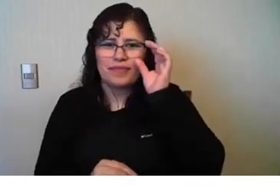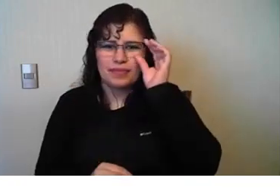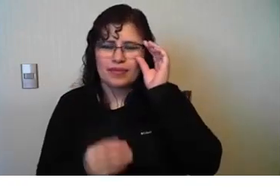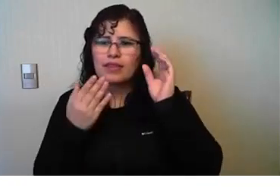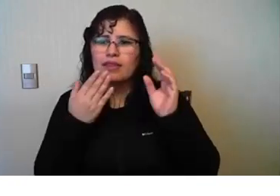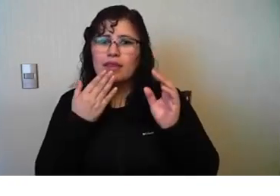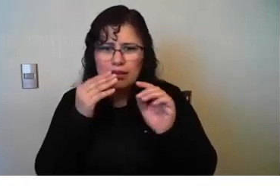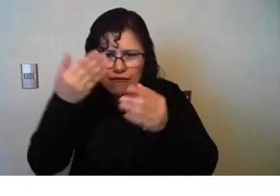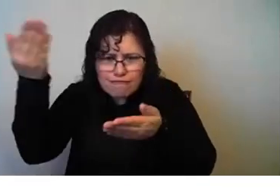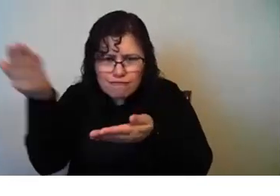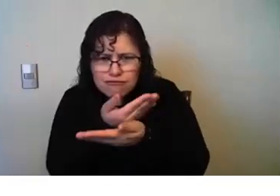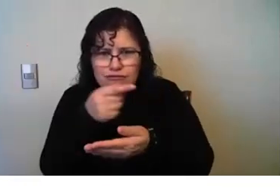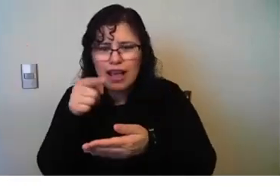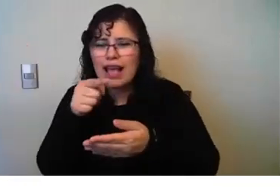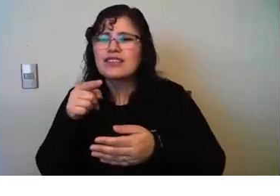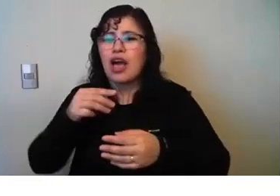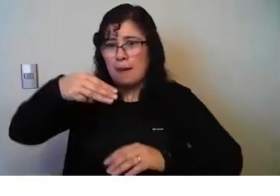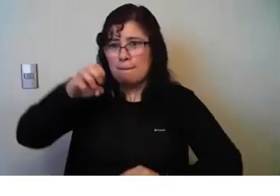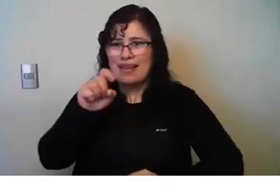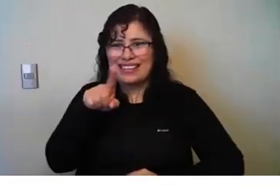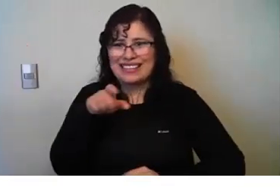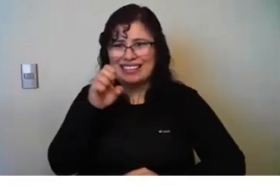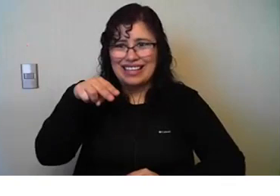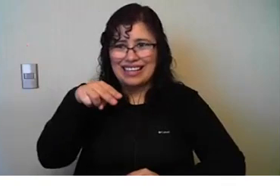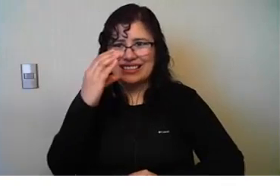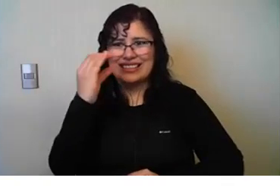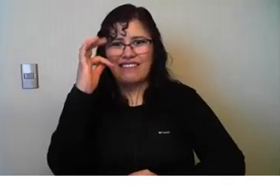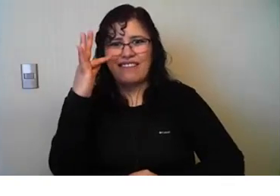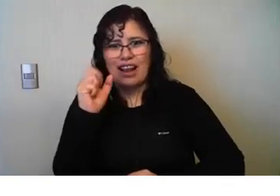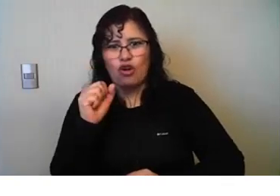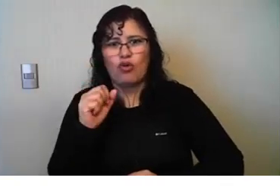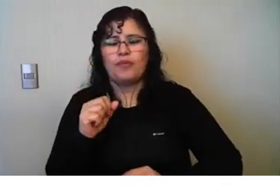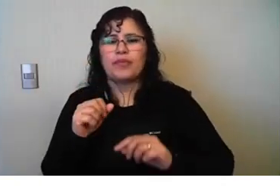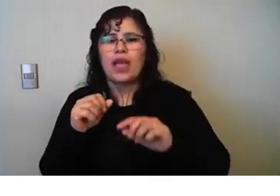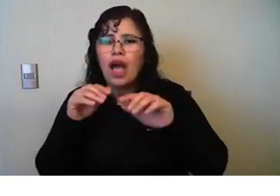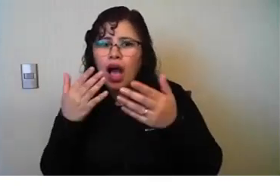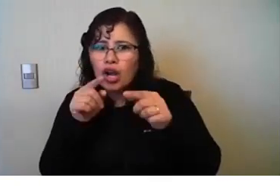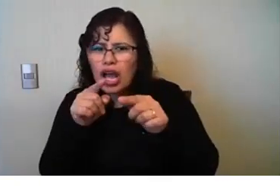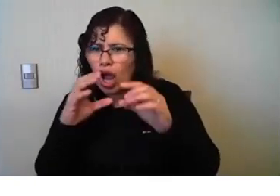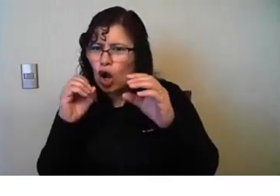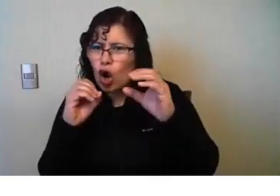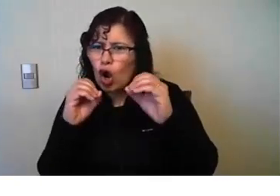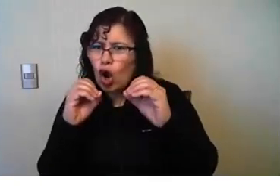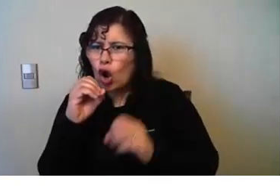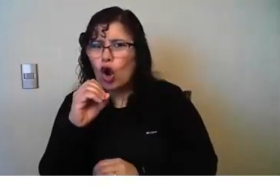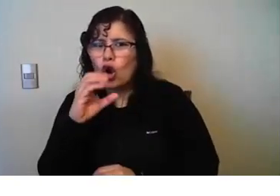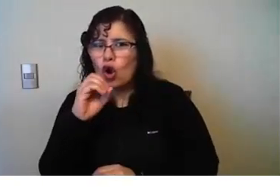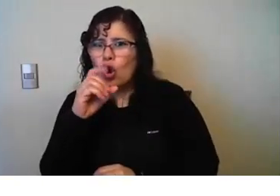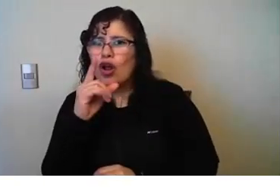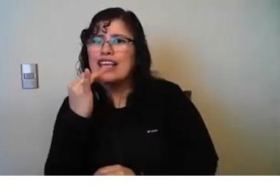mesencéfalo. Estos son los colículos superiores. ¿Y por qué uno sabe que son los colículos superiores? Porque acá está el núcleo